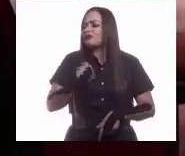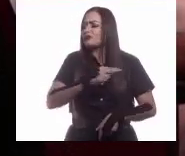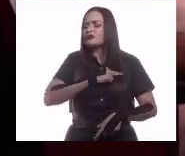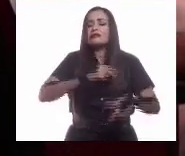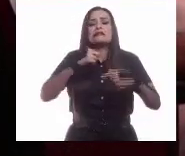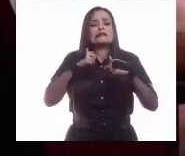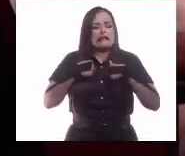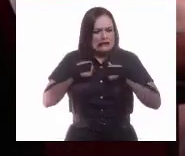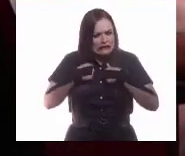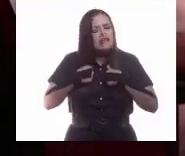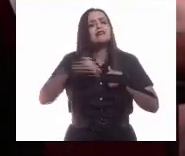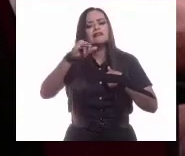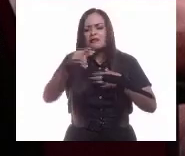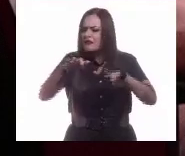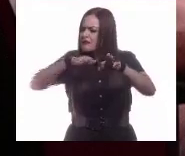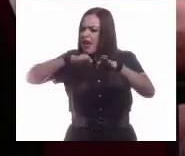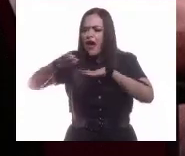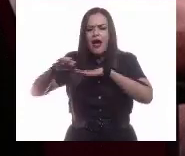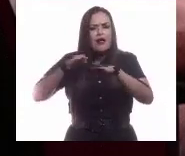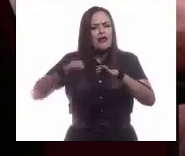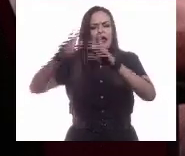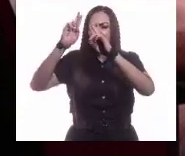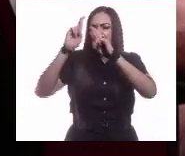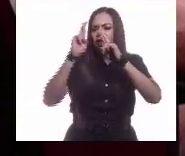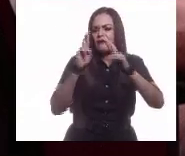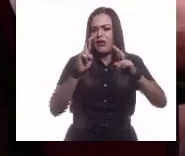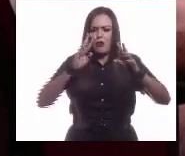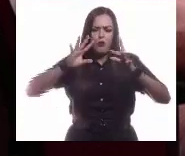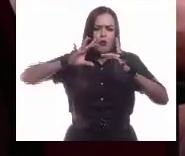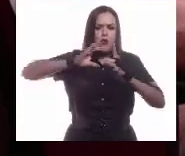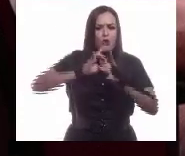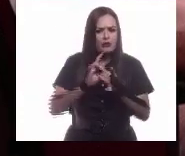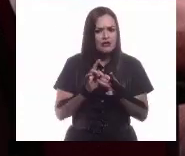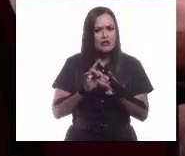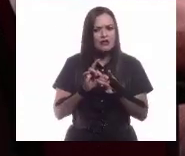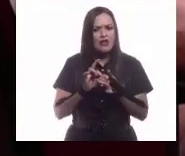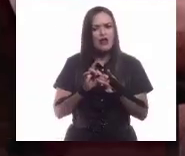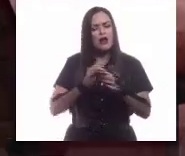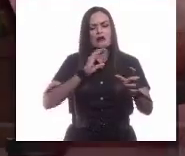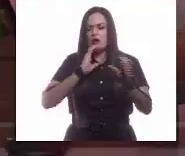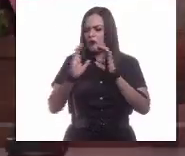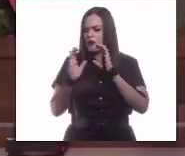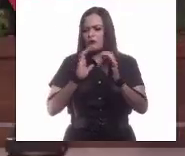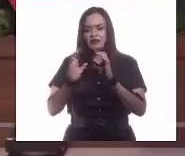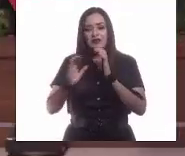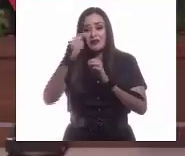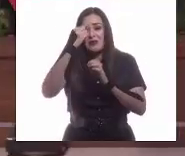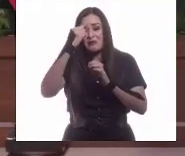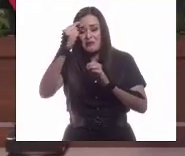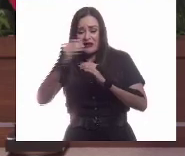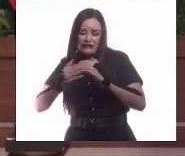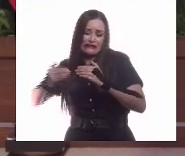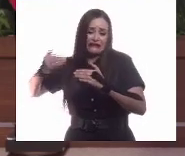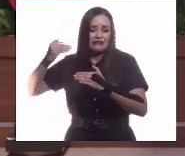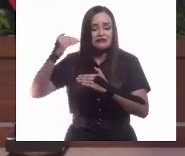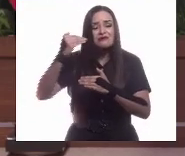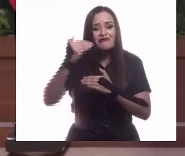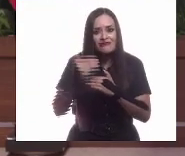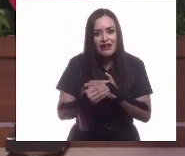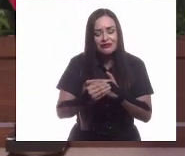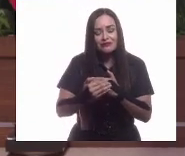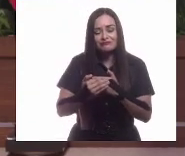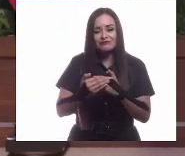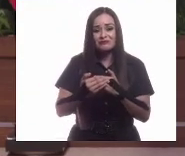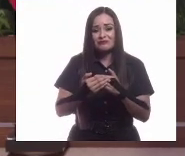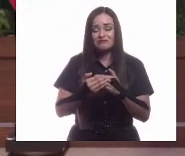a trabajar en respeto, en unidad y en estrecha coordinación para poder superar juntos los desafíos